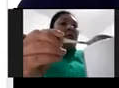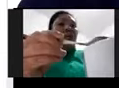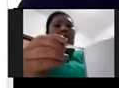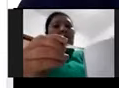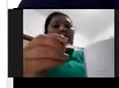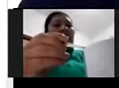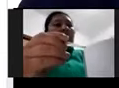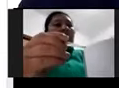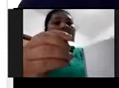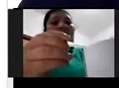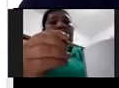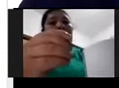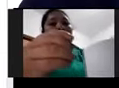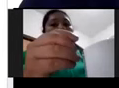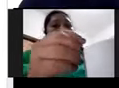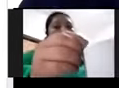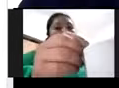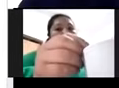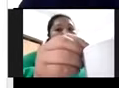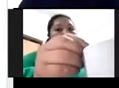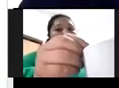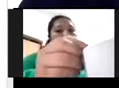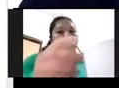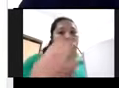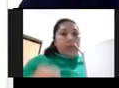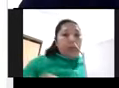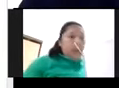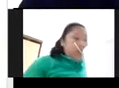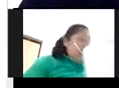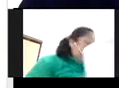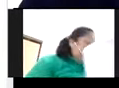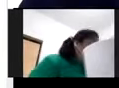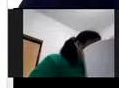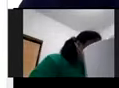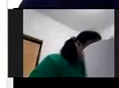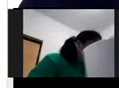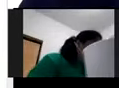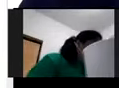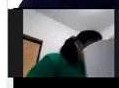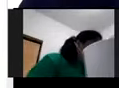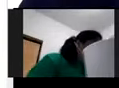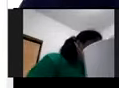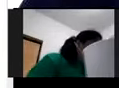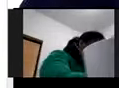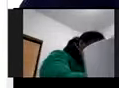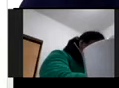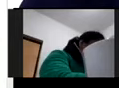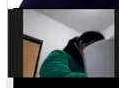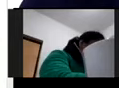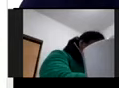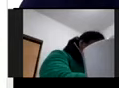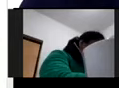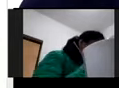Los fundamentos de la organización del sistema, de acuerdo a la ley 8072, son fundamentalmente la centralización